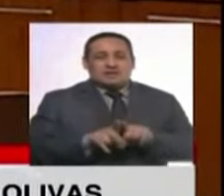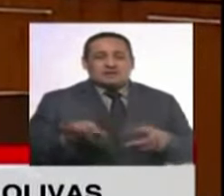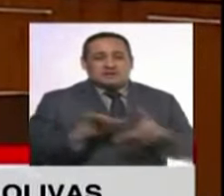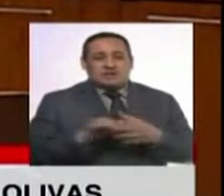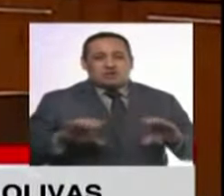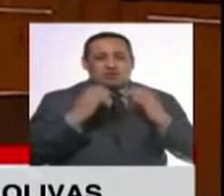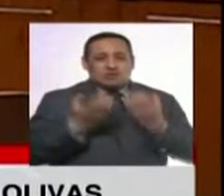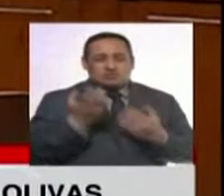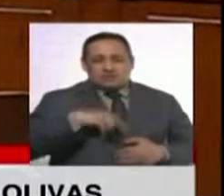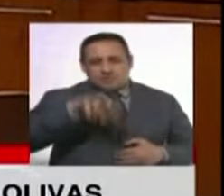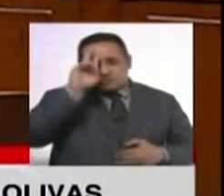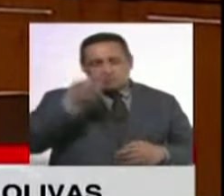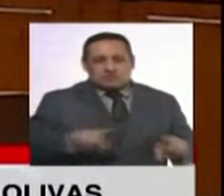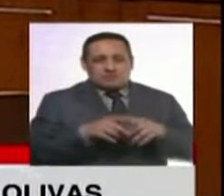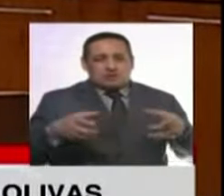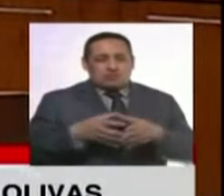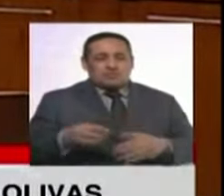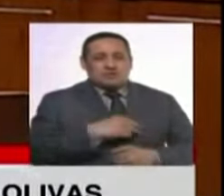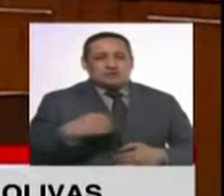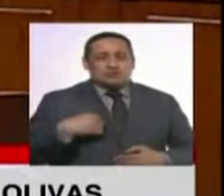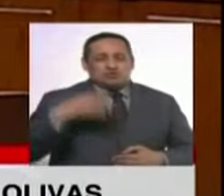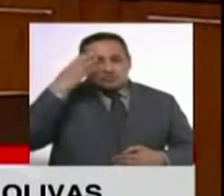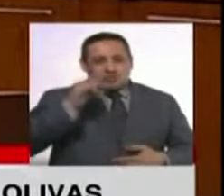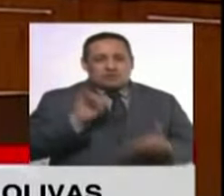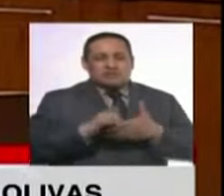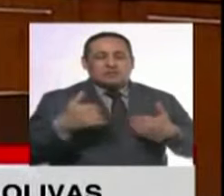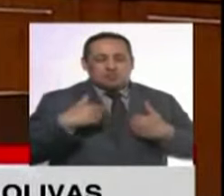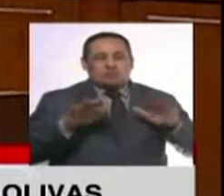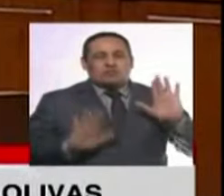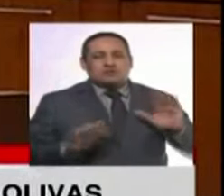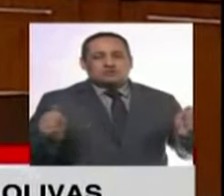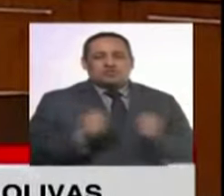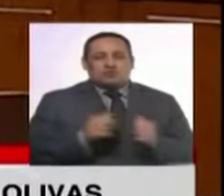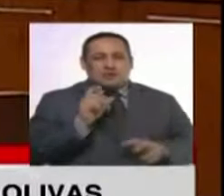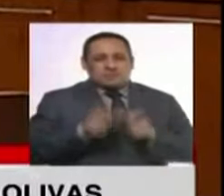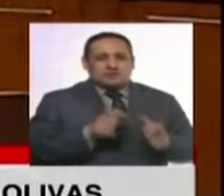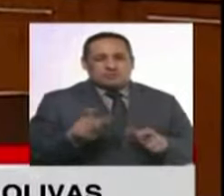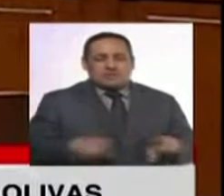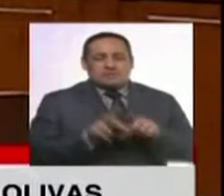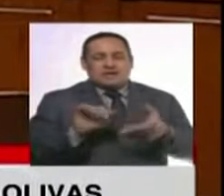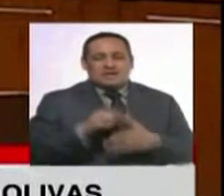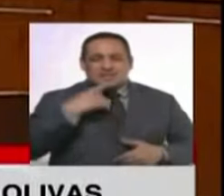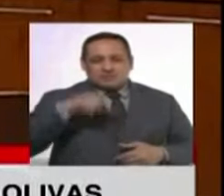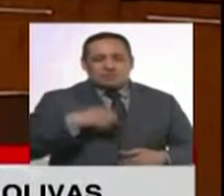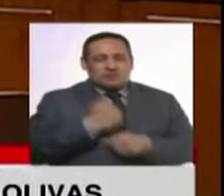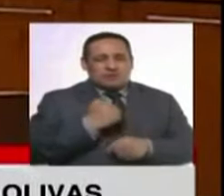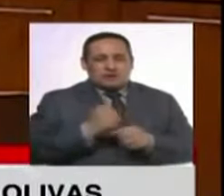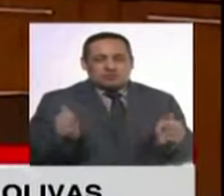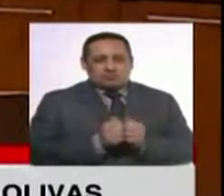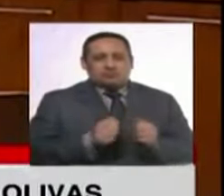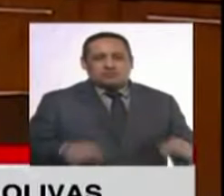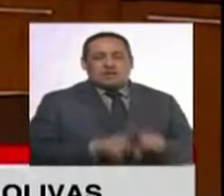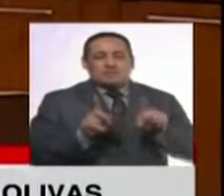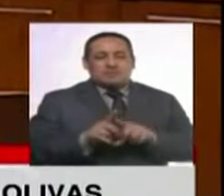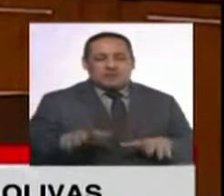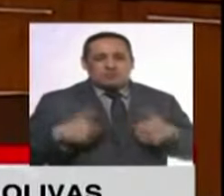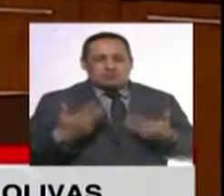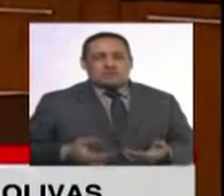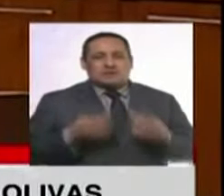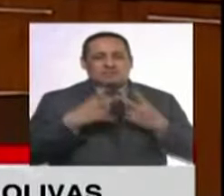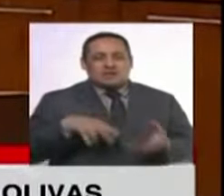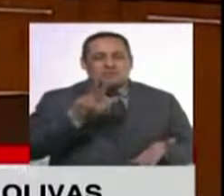El Congreso de la República con El Ejecutivo creo que tenemos un compromiso con con la ciudadanía y queremos trabajar juntos al respecto para poder